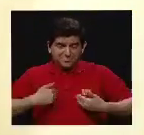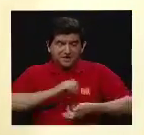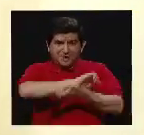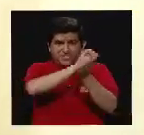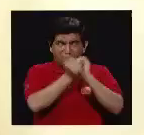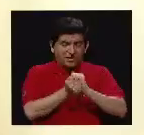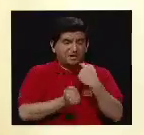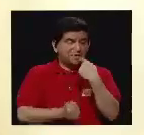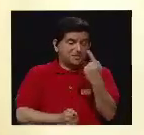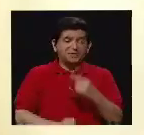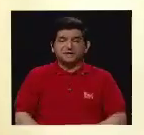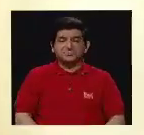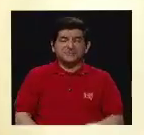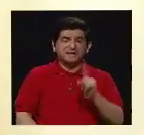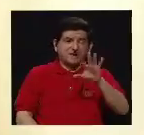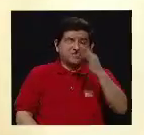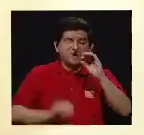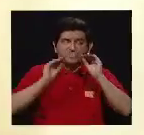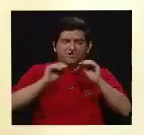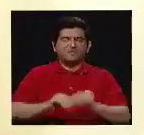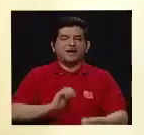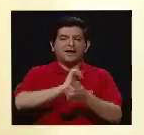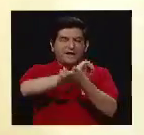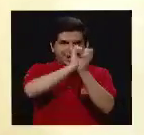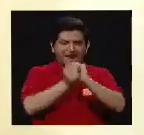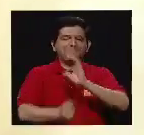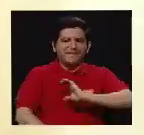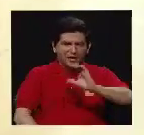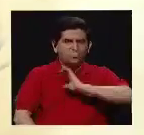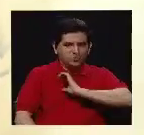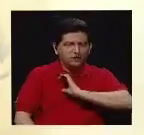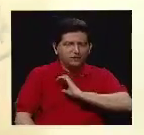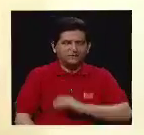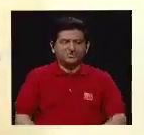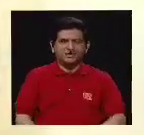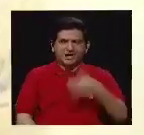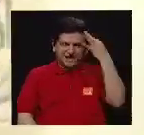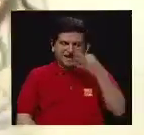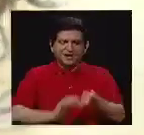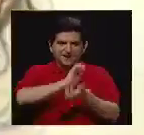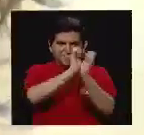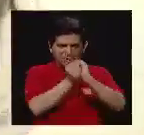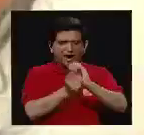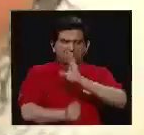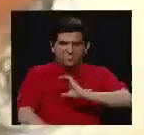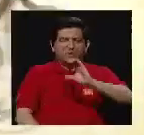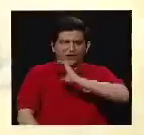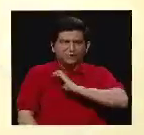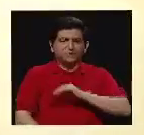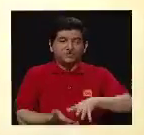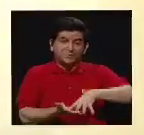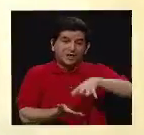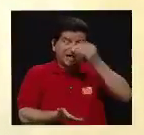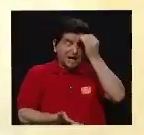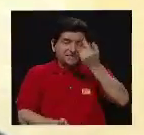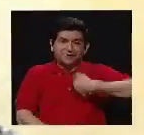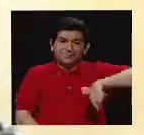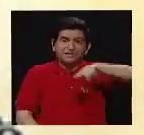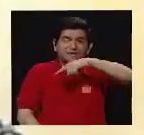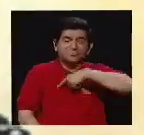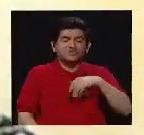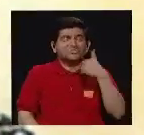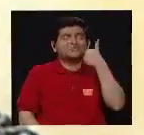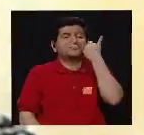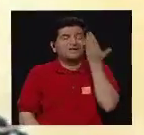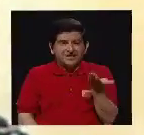cambie simplemente porque se diga desde una cátedra. No, cambie su conducta. Yo creo que lo que hay que cambiar es la conducta, porque aprendemos,